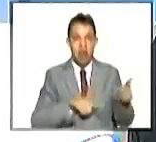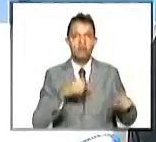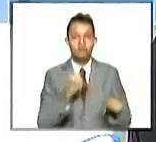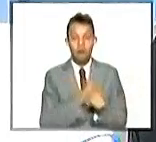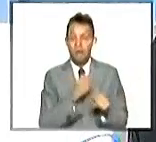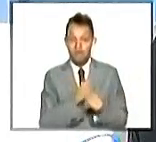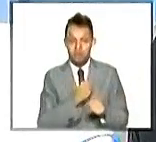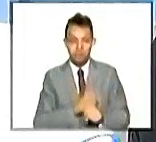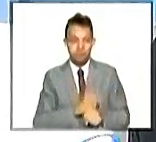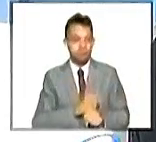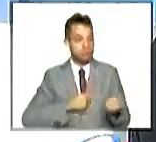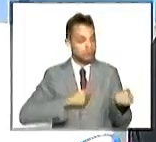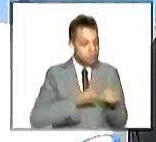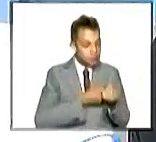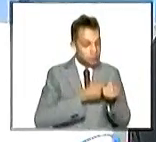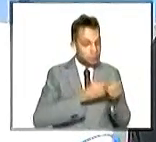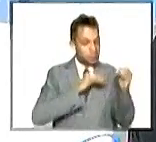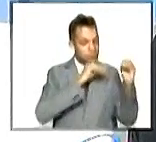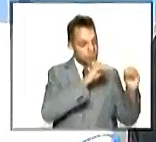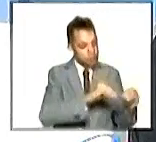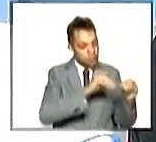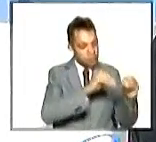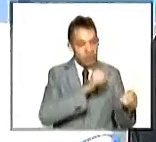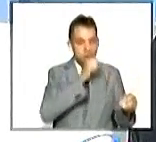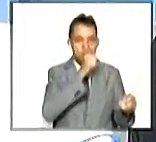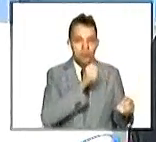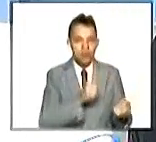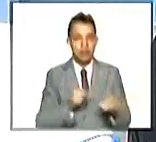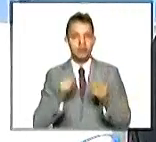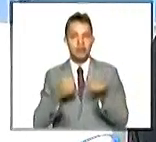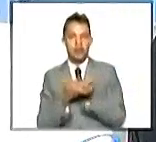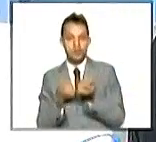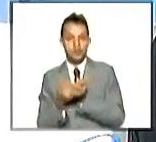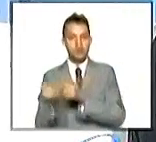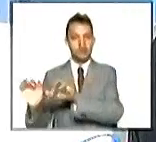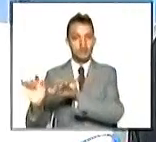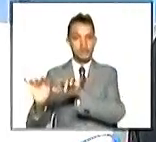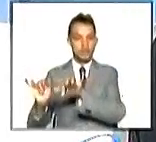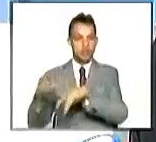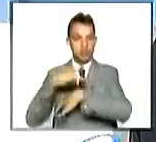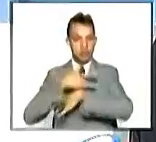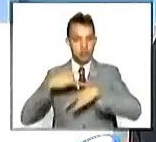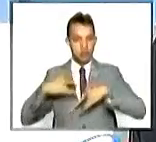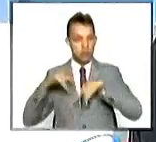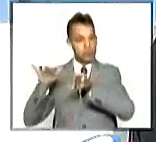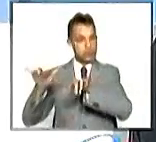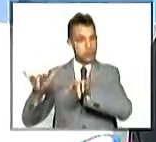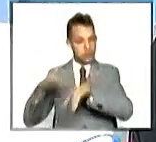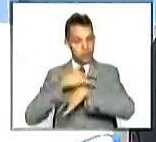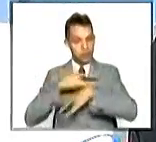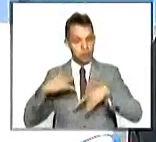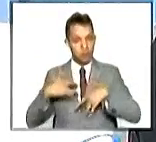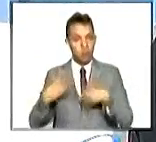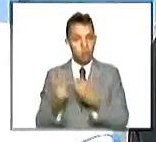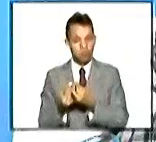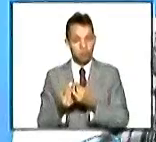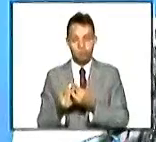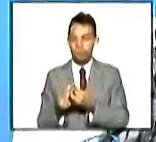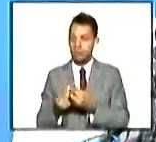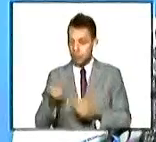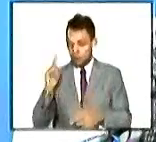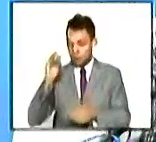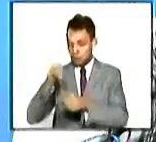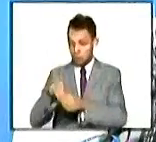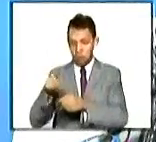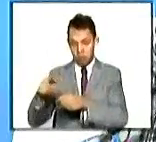informales. Ya están vinculados con nosotros la Secretaría de Salud, instituciones de salud. Y la fundación, volvamos